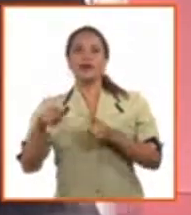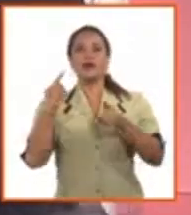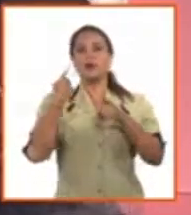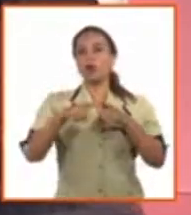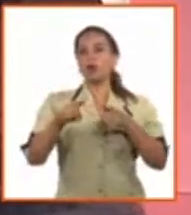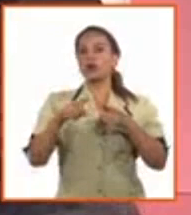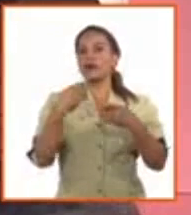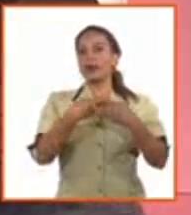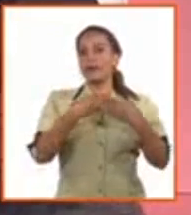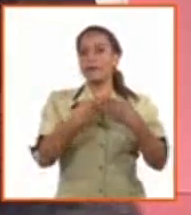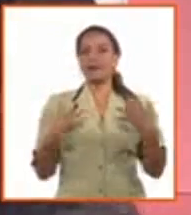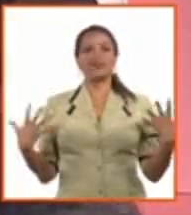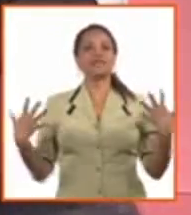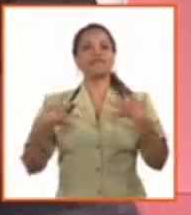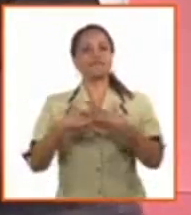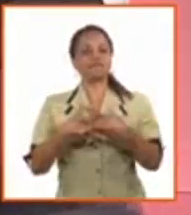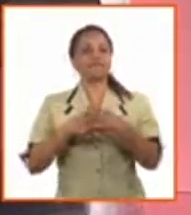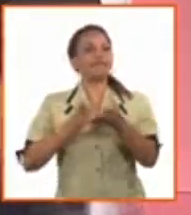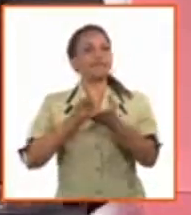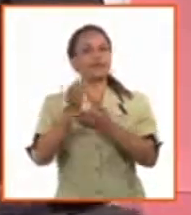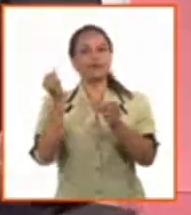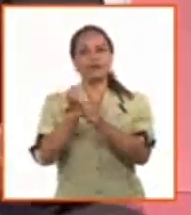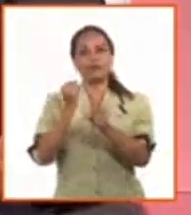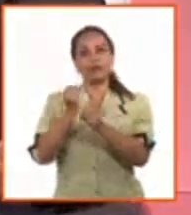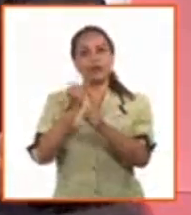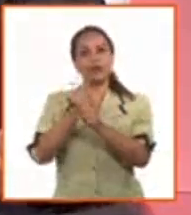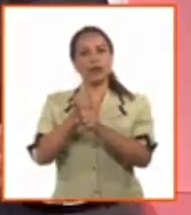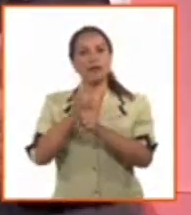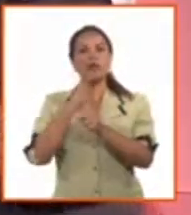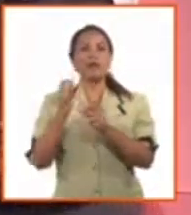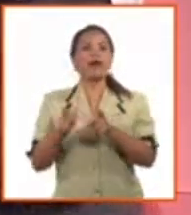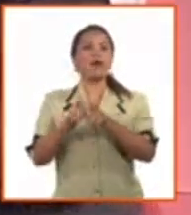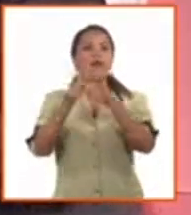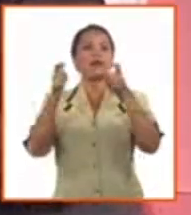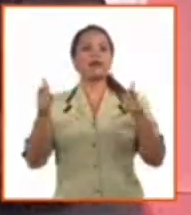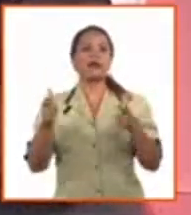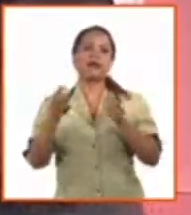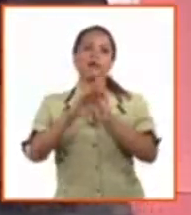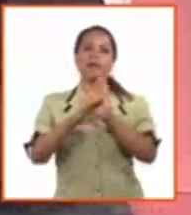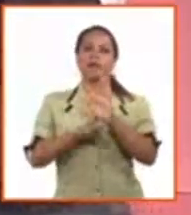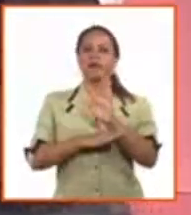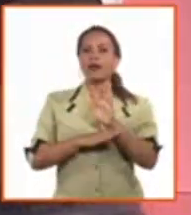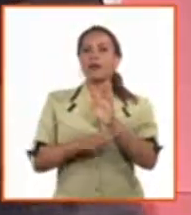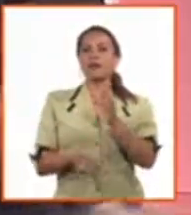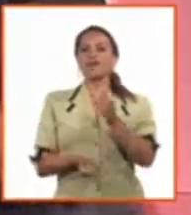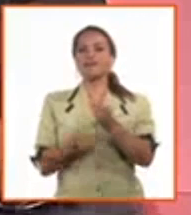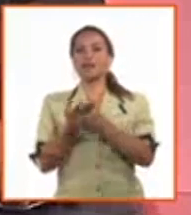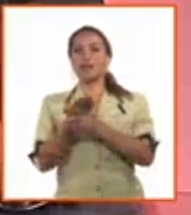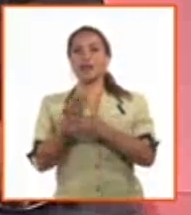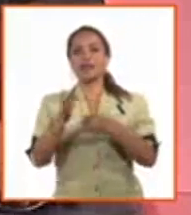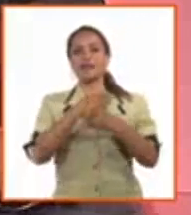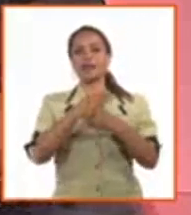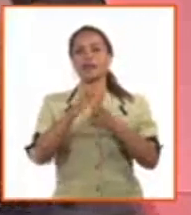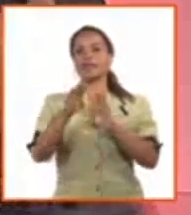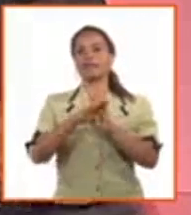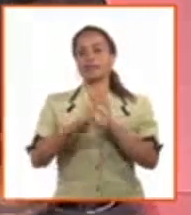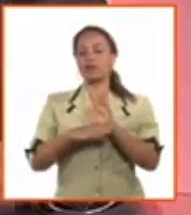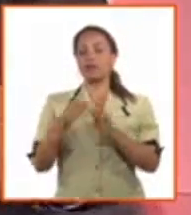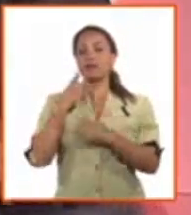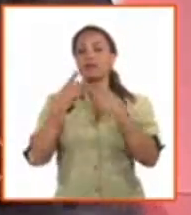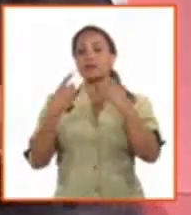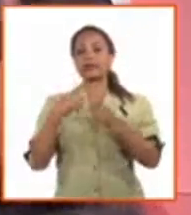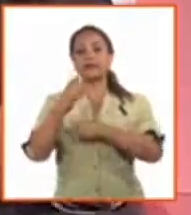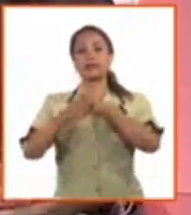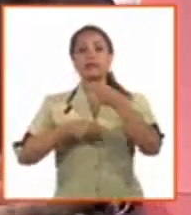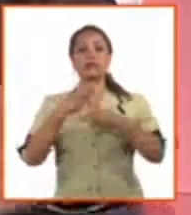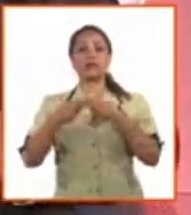un grupo de certificaciones que siguen trabajando se para poder abrir mucho más las certificaciones y no solamente con la uci sino también